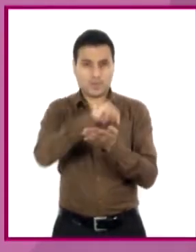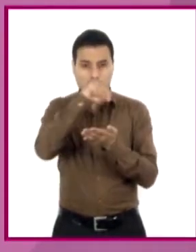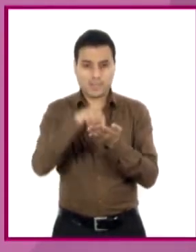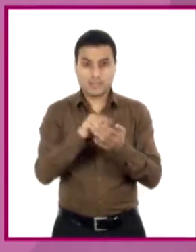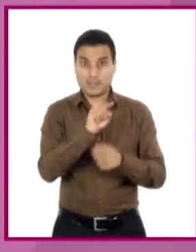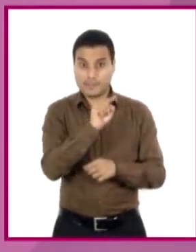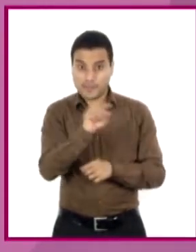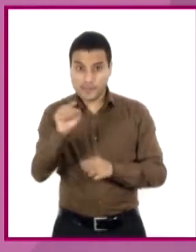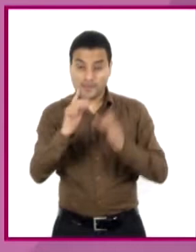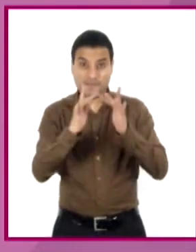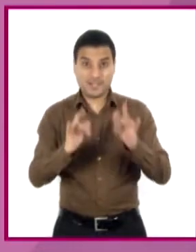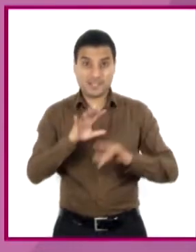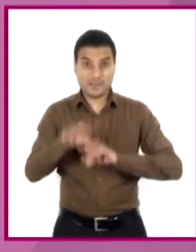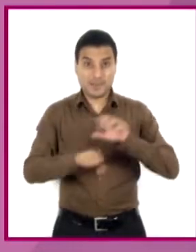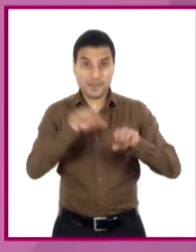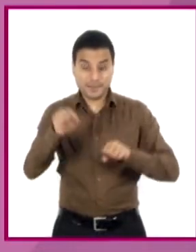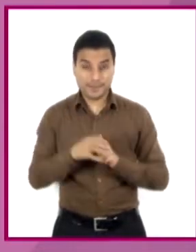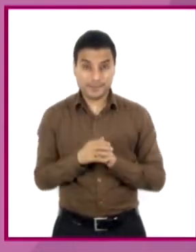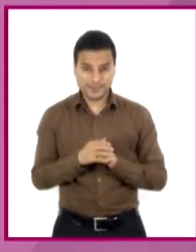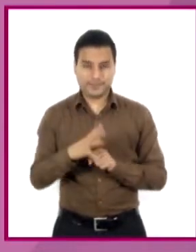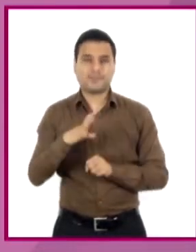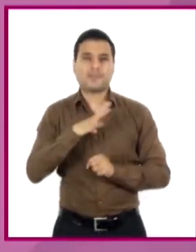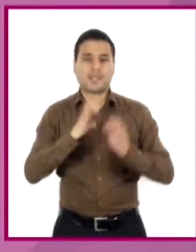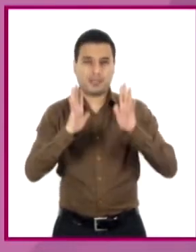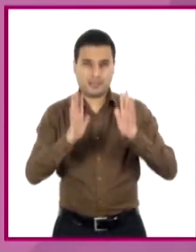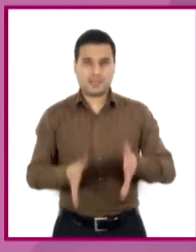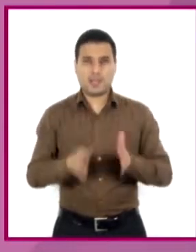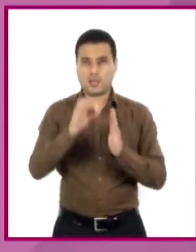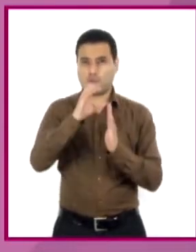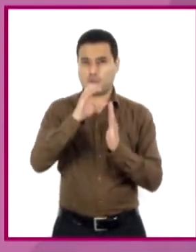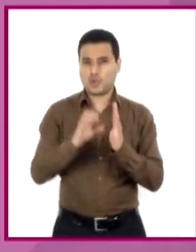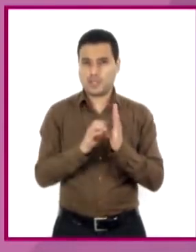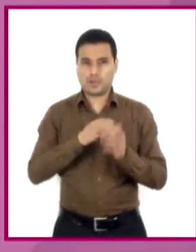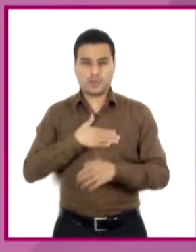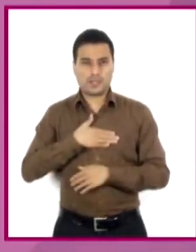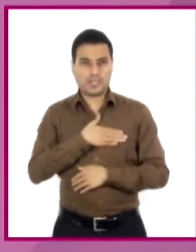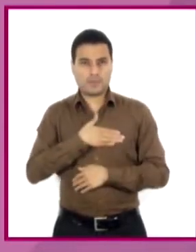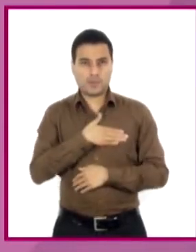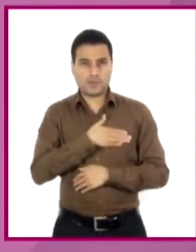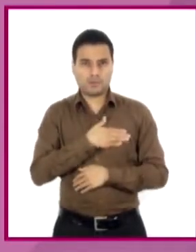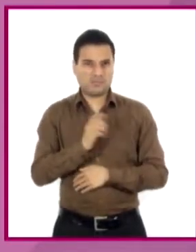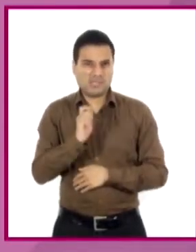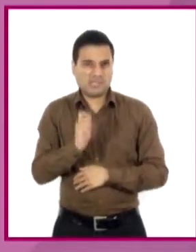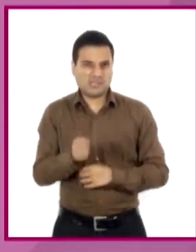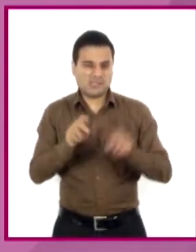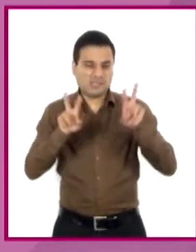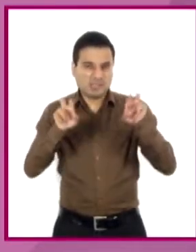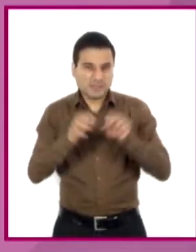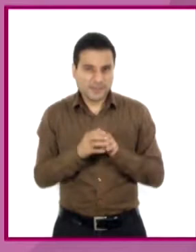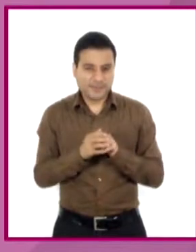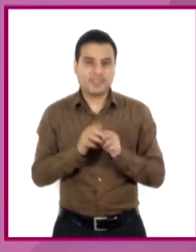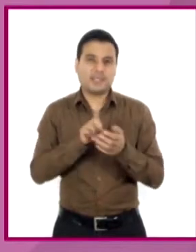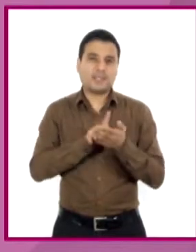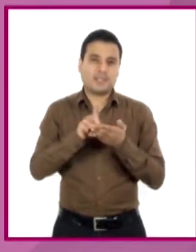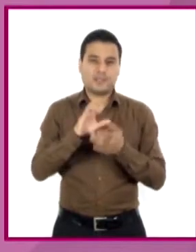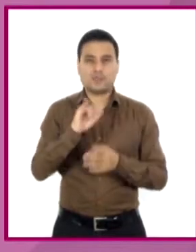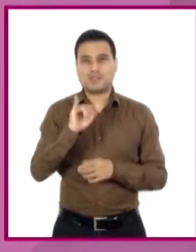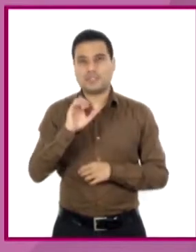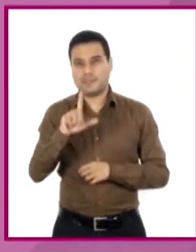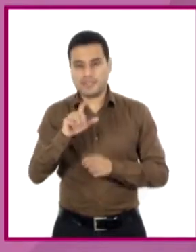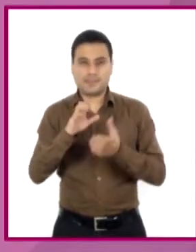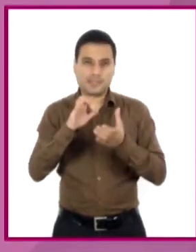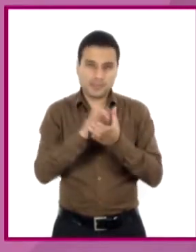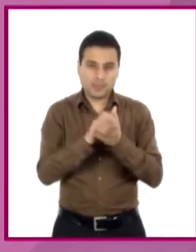del Imperio francés se estableció el Código Napoleónico, que regulaba aspectos como los derechos civiles, el matrimonio,